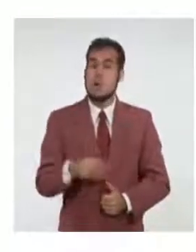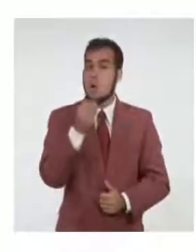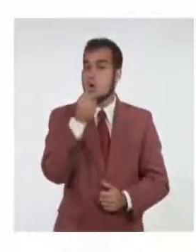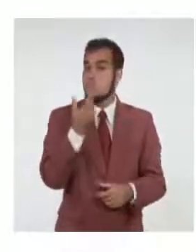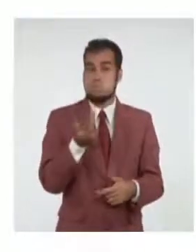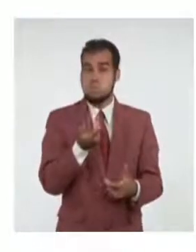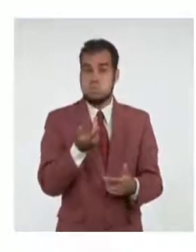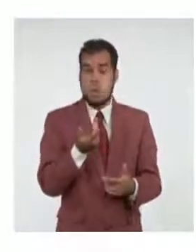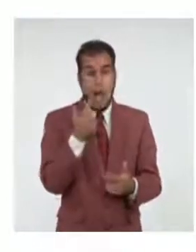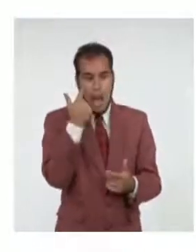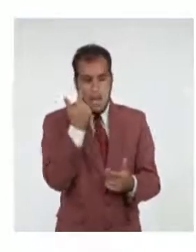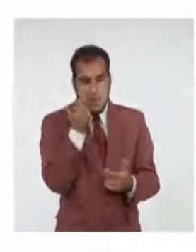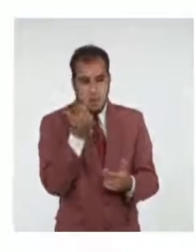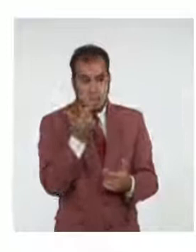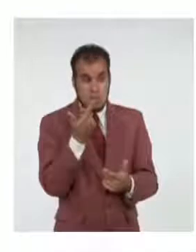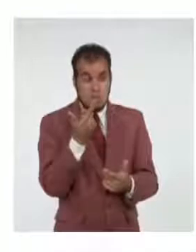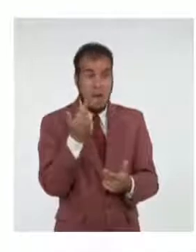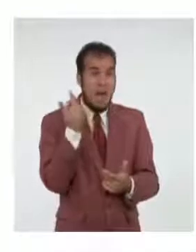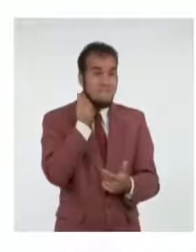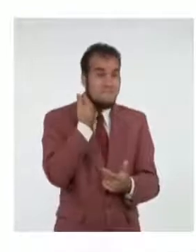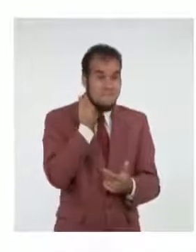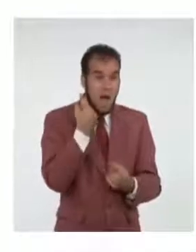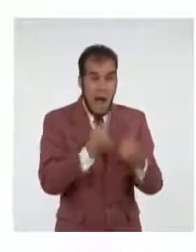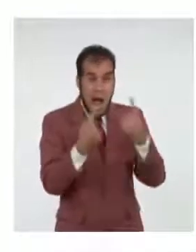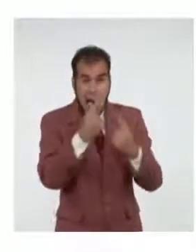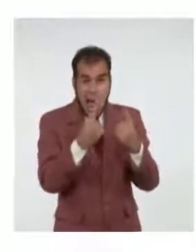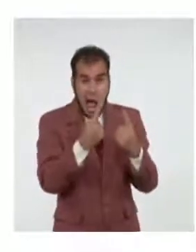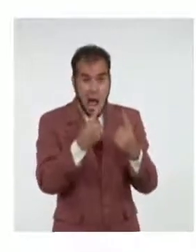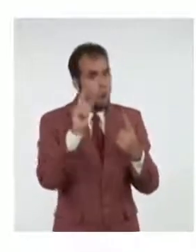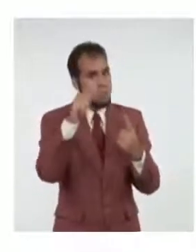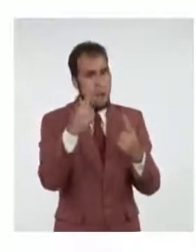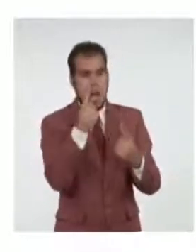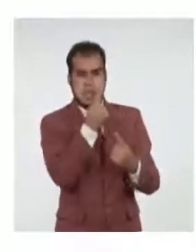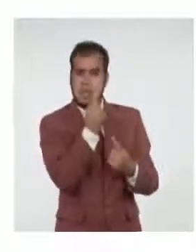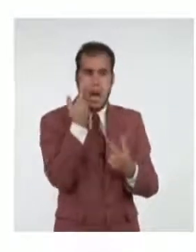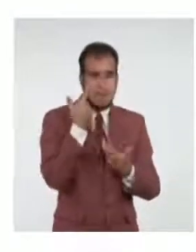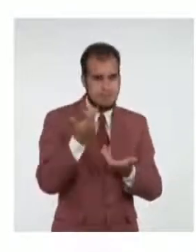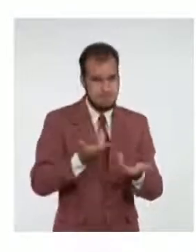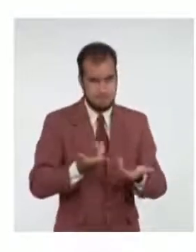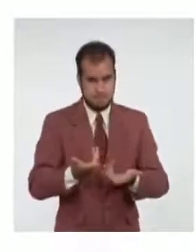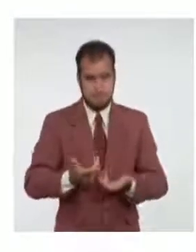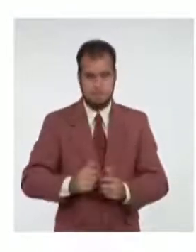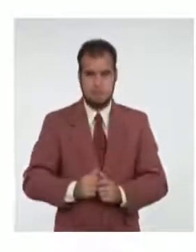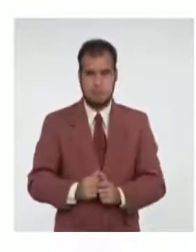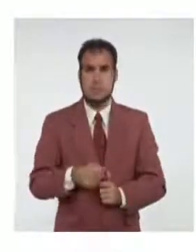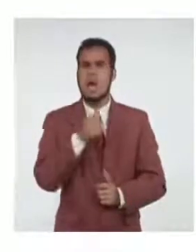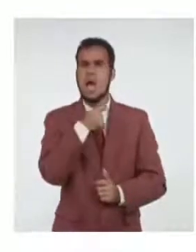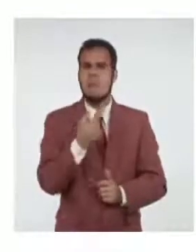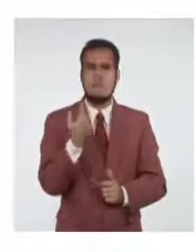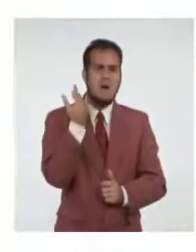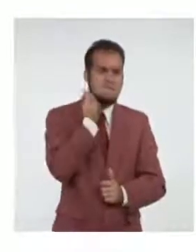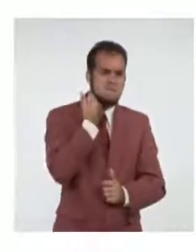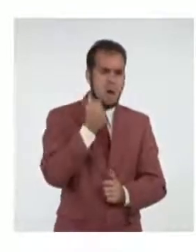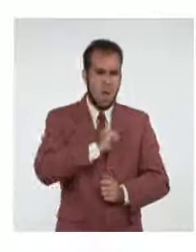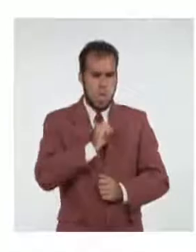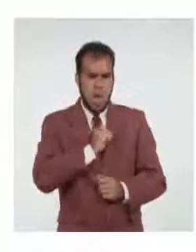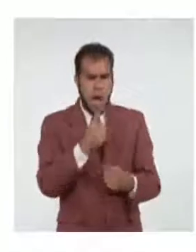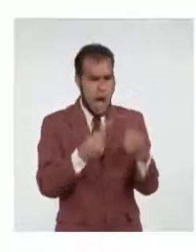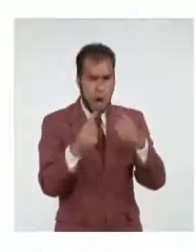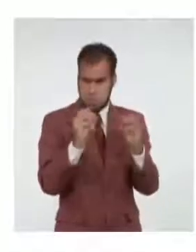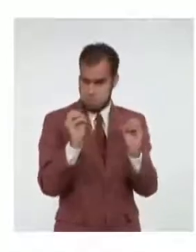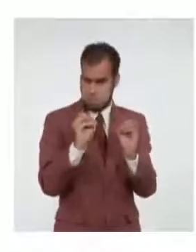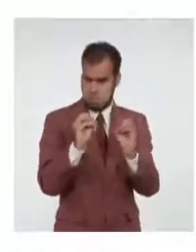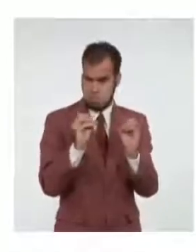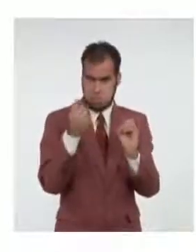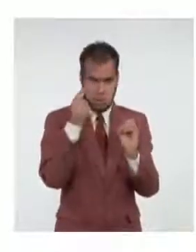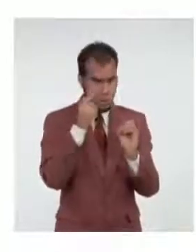si realmente aparece algún síntoma de la enfermedad. Si no aparece ningún síntoma de la enfermedad, si no tiene